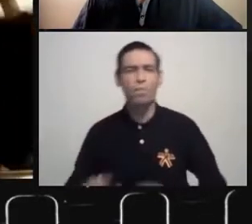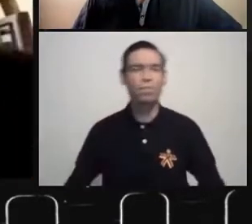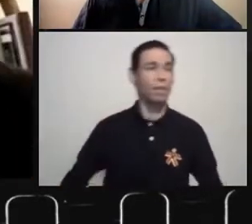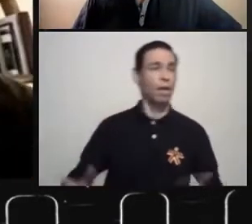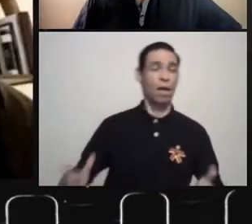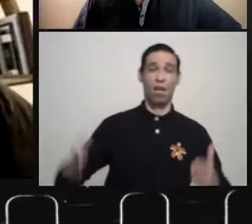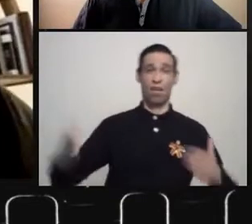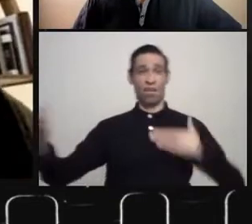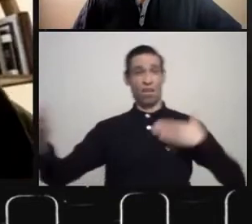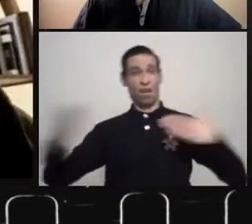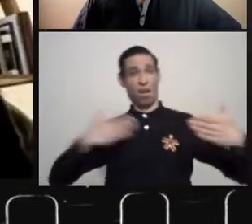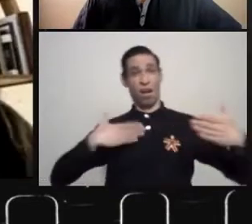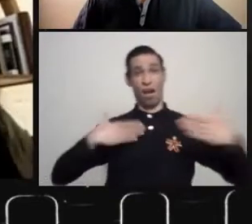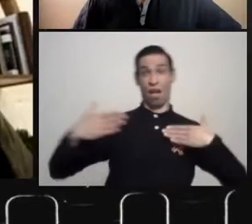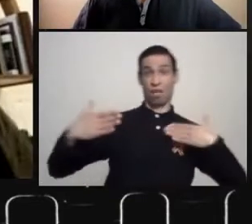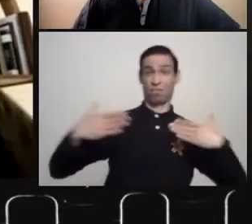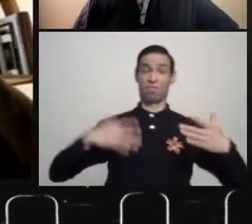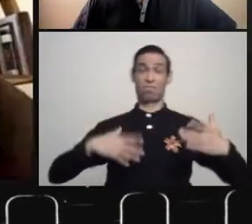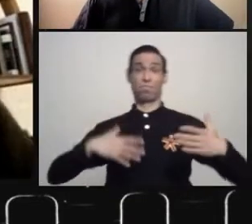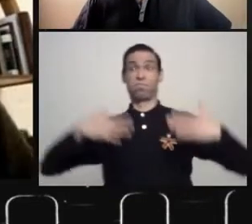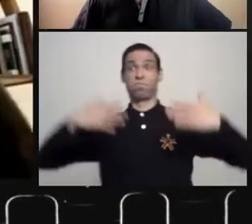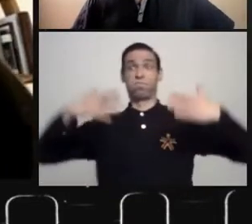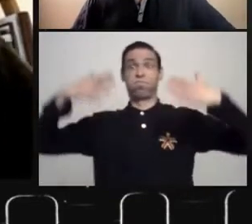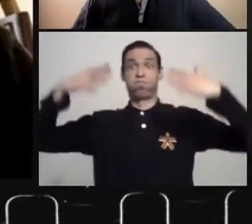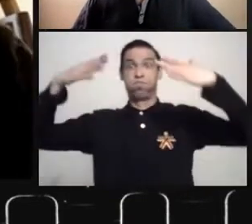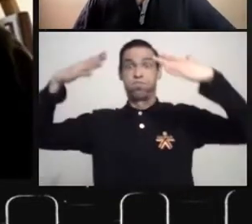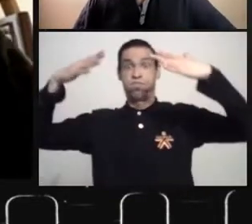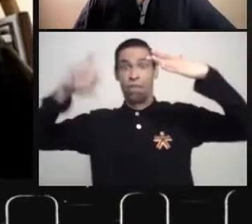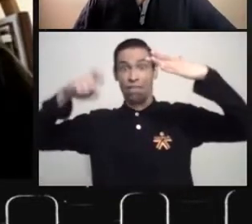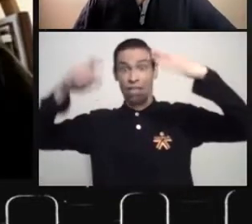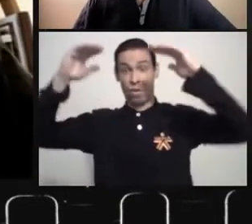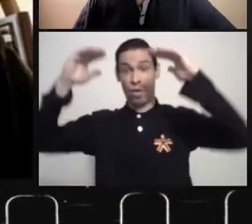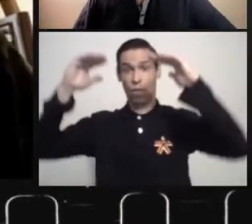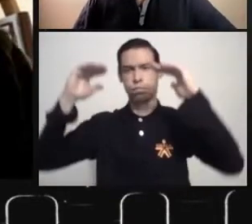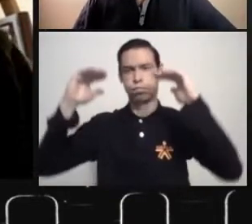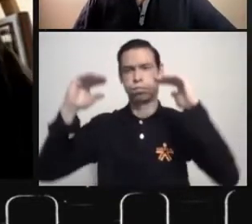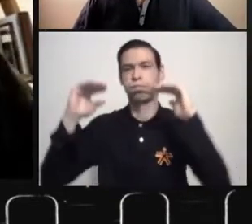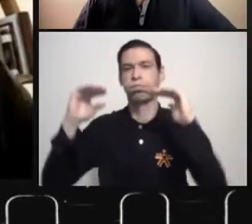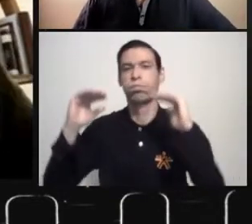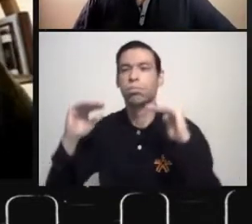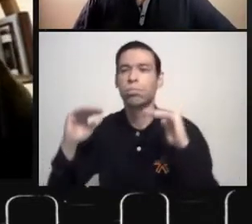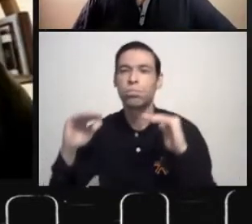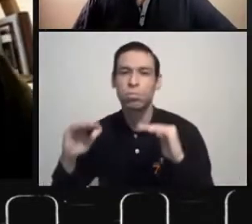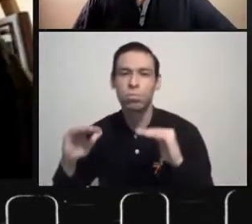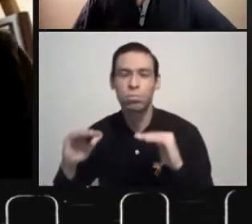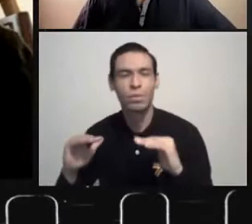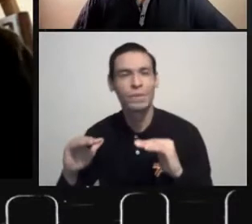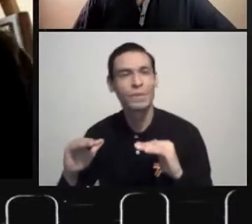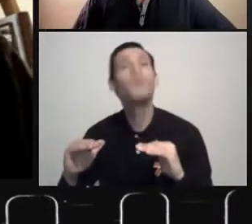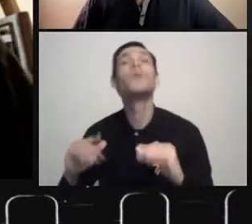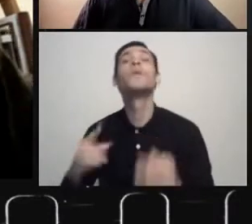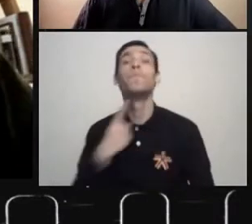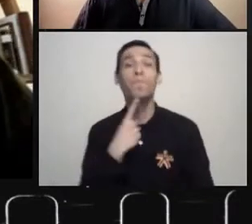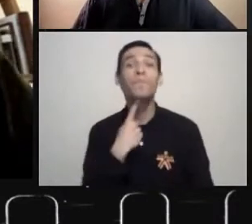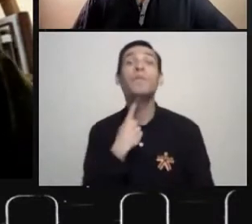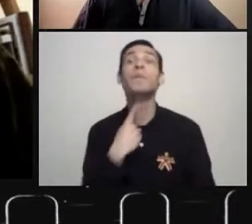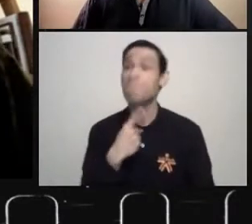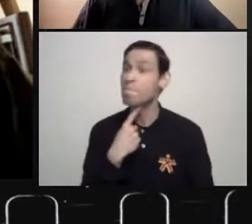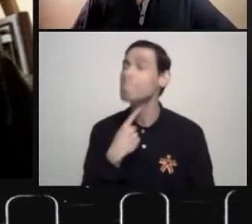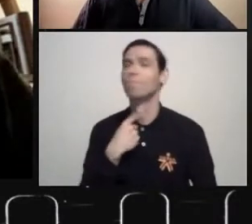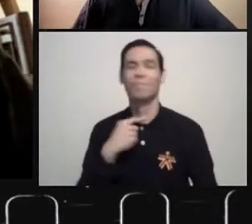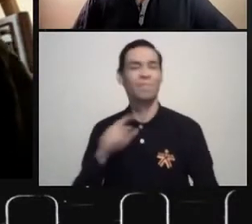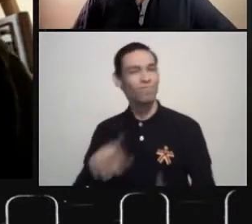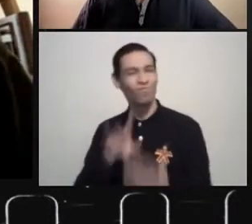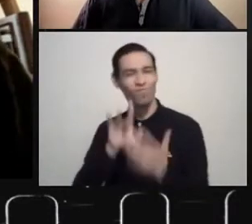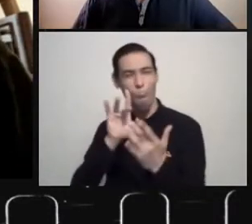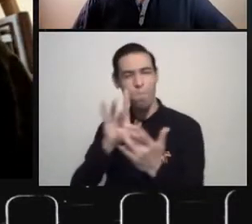que bajarse hasta allá. Ese fue un reto muy bravo, me gustó asumirlo, me gustó lograrlo, porque creo que se